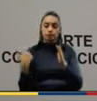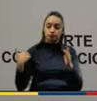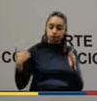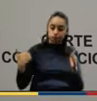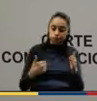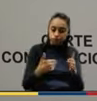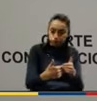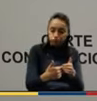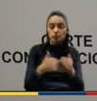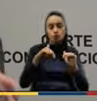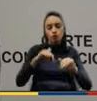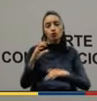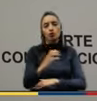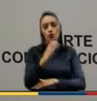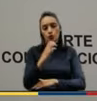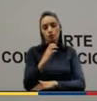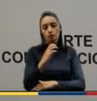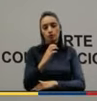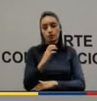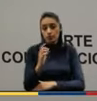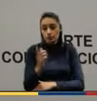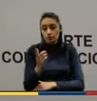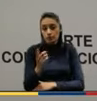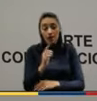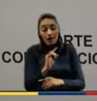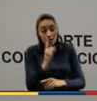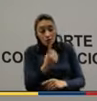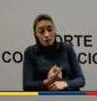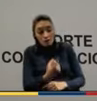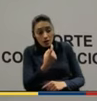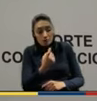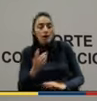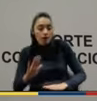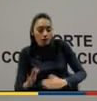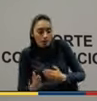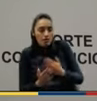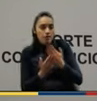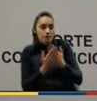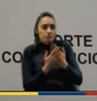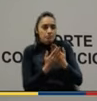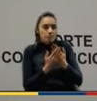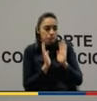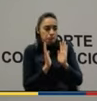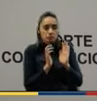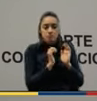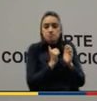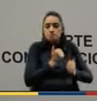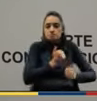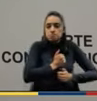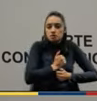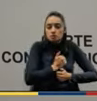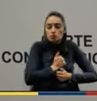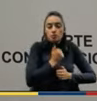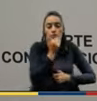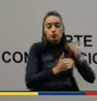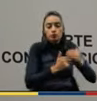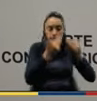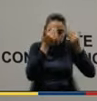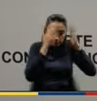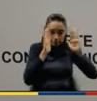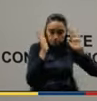ordenamiento jurídico colombiano. ¿Por qué no complementar aquello que falte o que sea susceptible de mejoramiento a través de los mecanismos democráticos